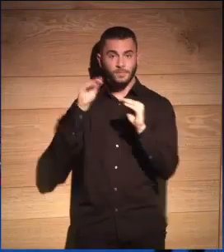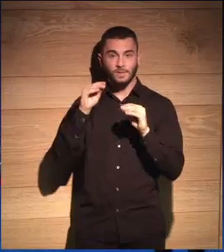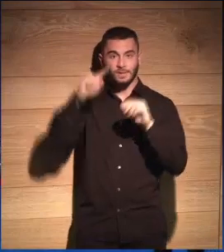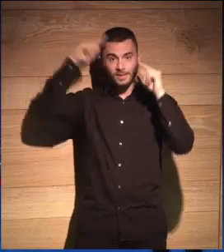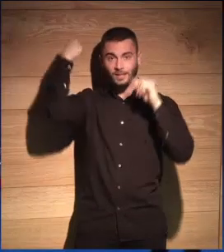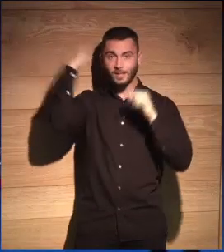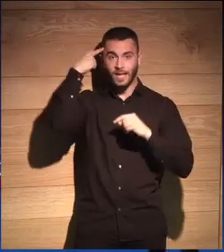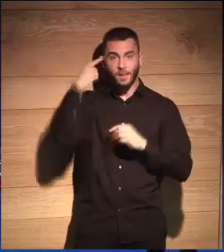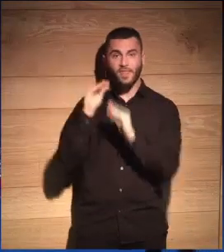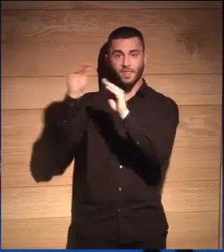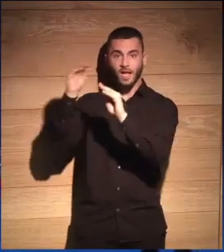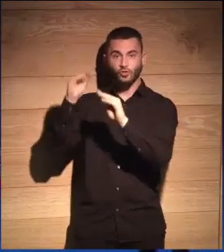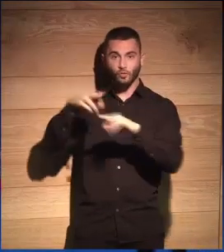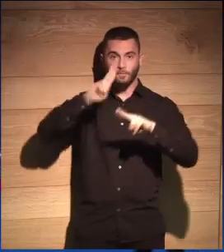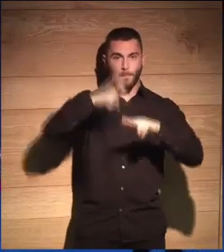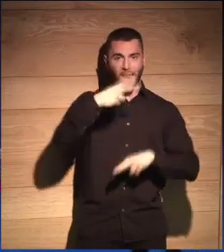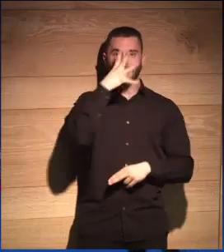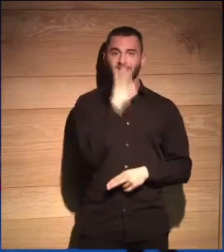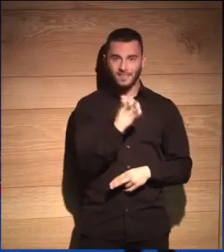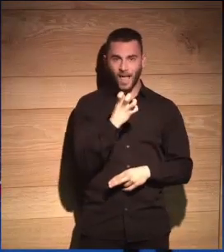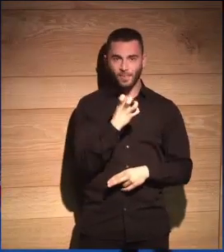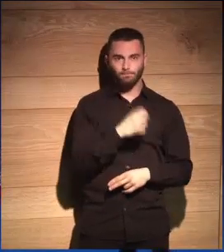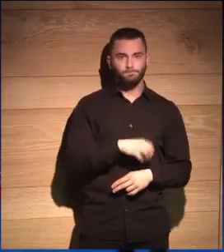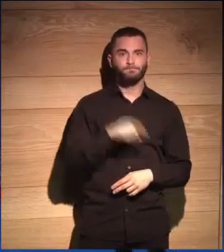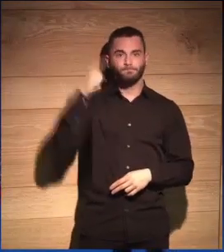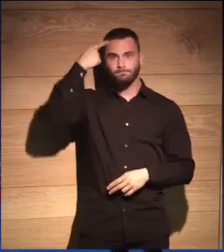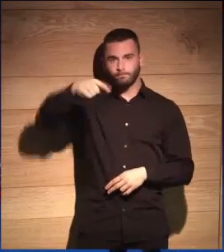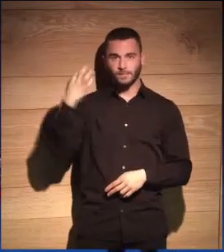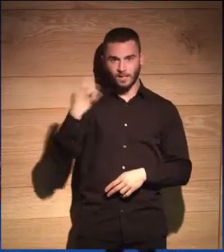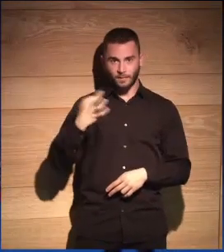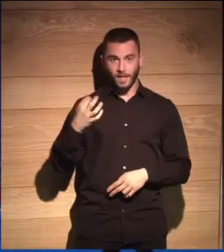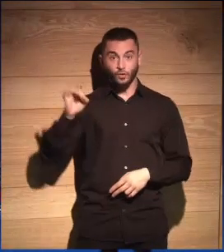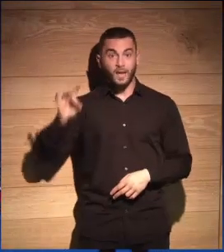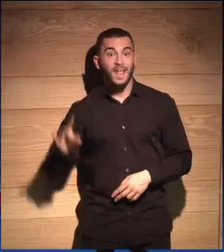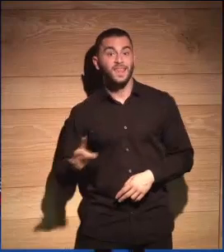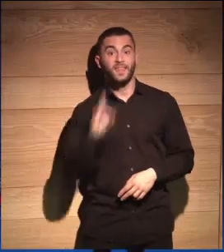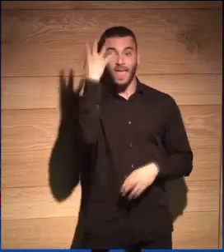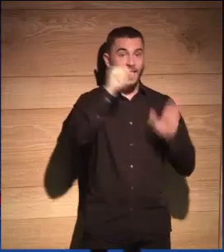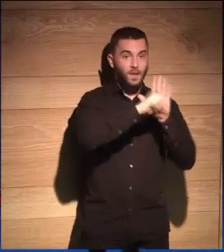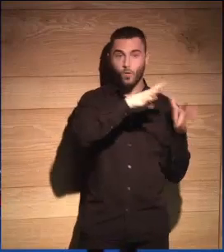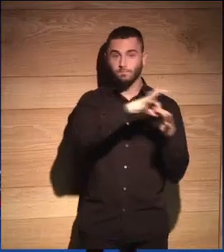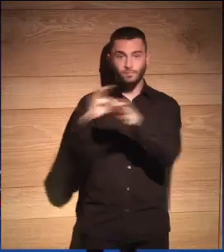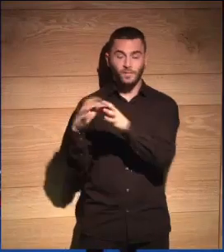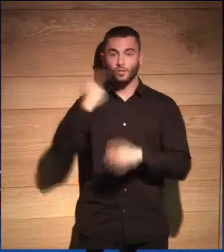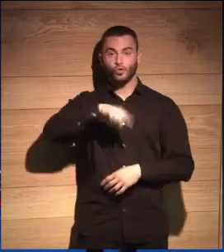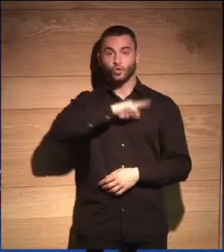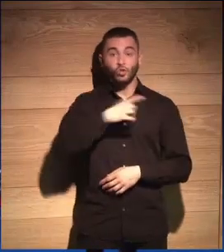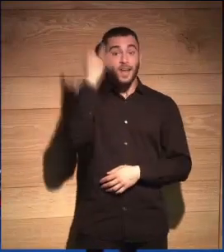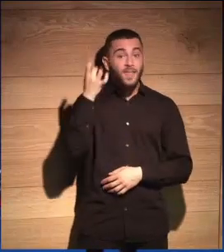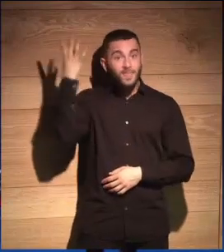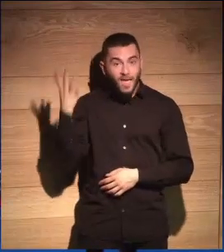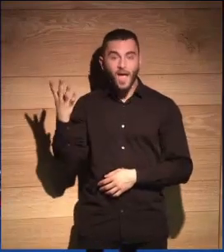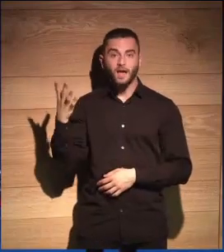un momento en el que entramos en su mente y cada idea tiene asociada una iconografía y nosotros tenemos que relacionar esas